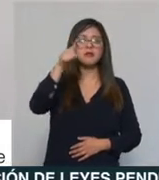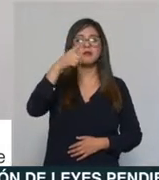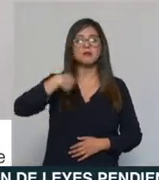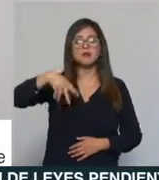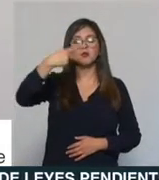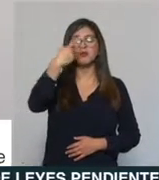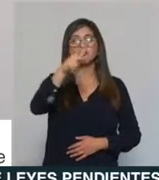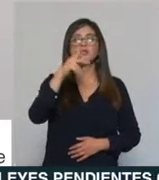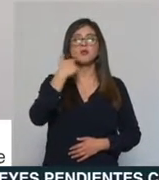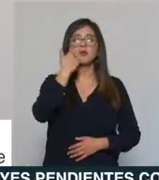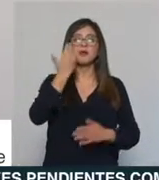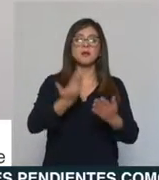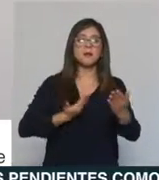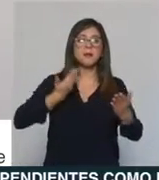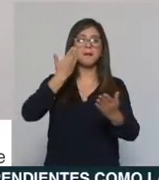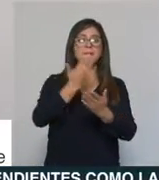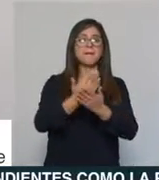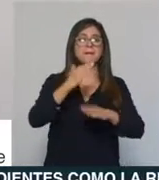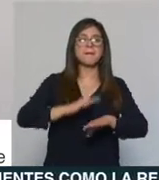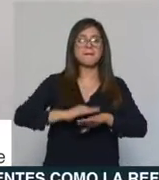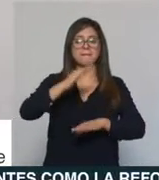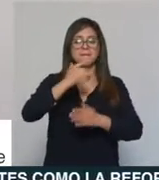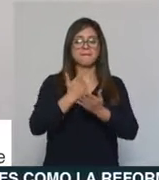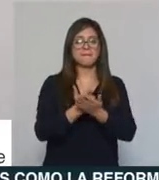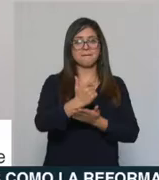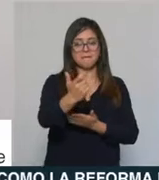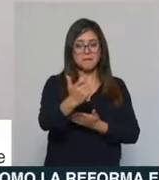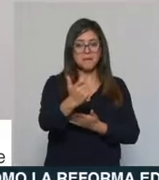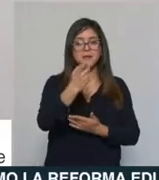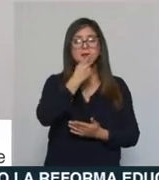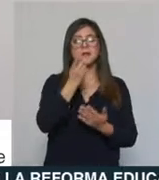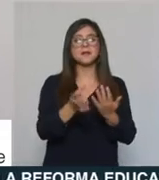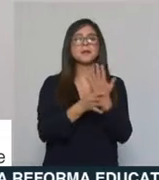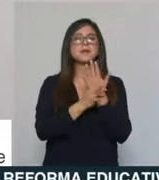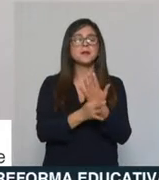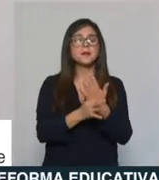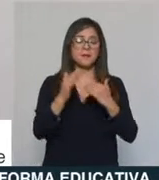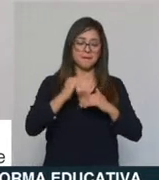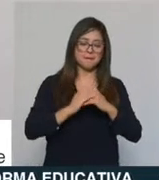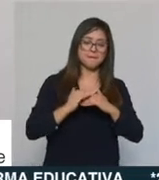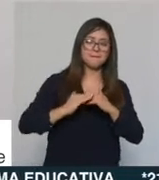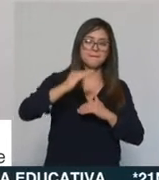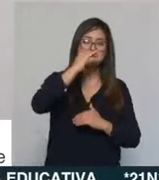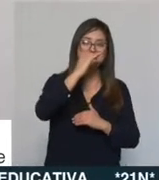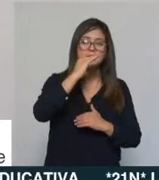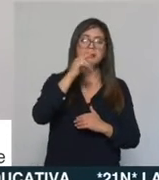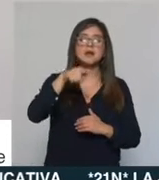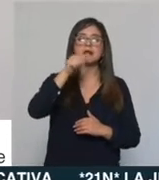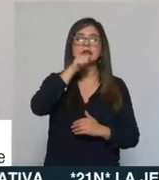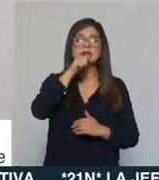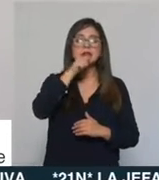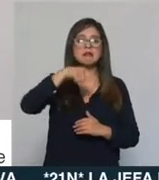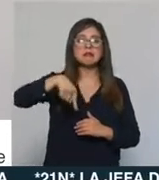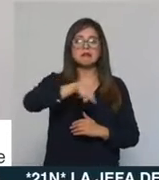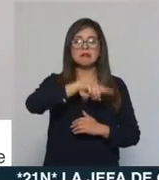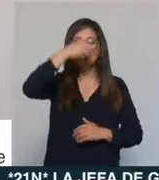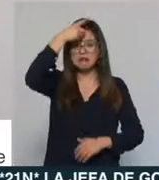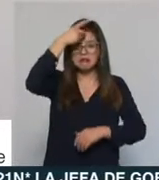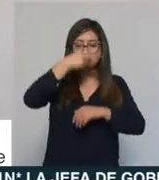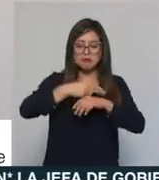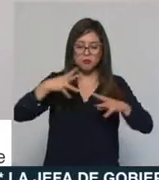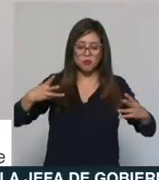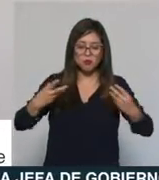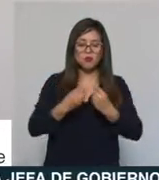en su propuesta de incremento salarial que ellos quieren y establece básicamente un aumento que no permite que la directiva de la